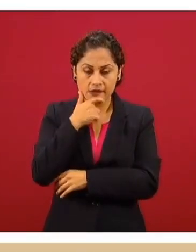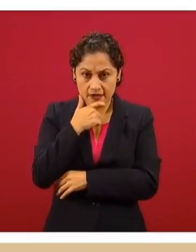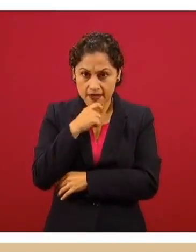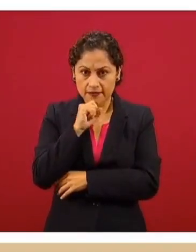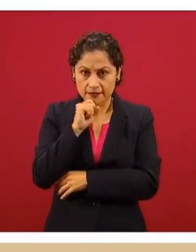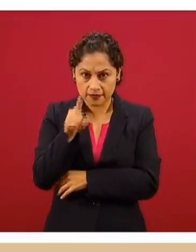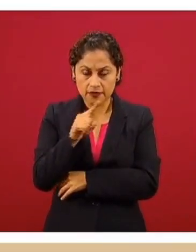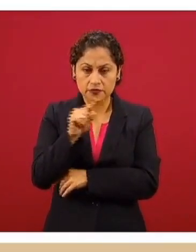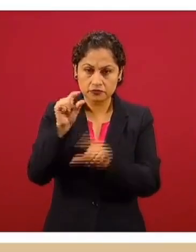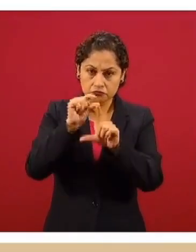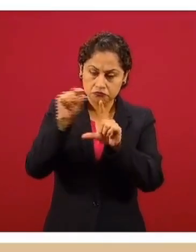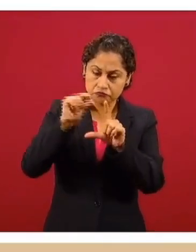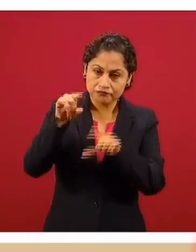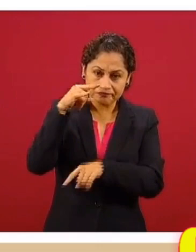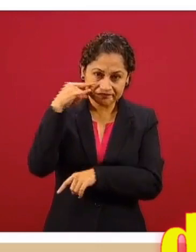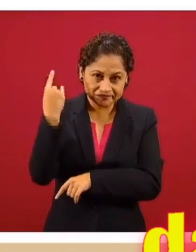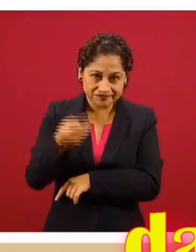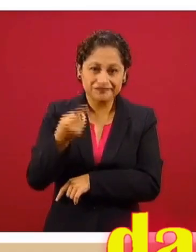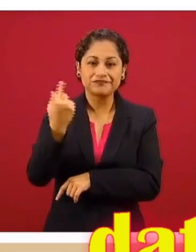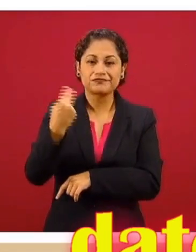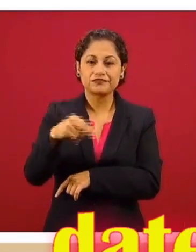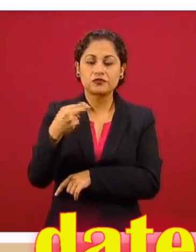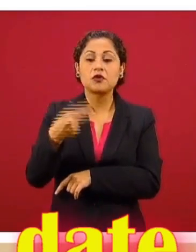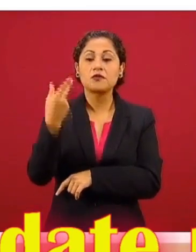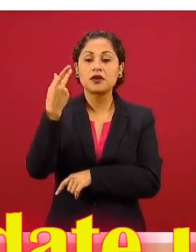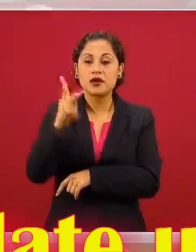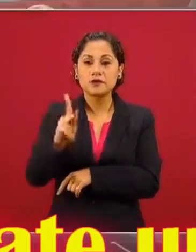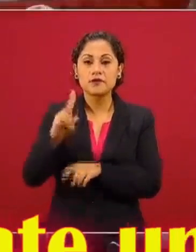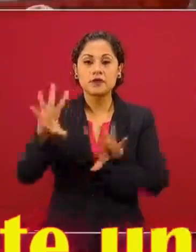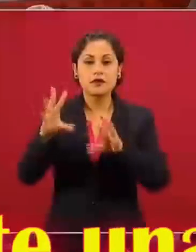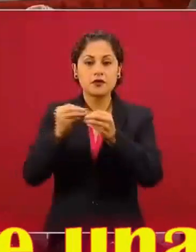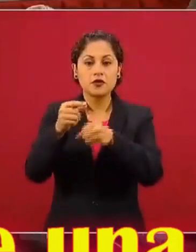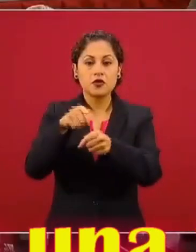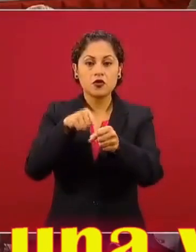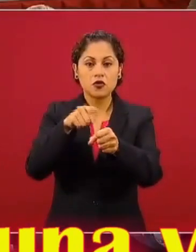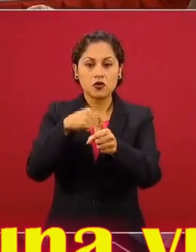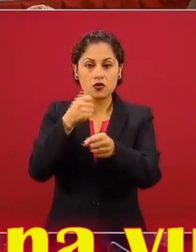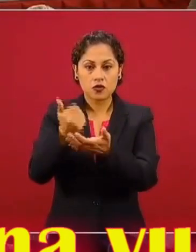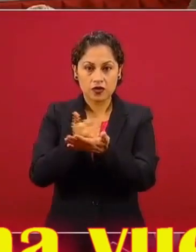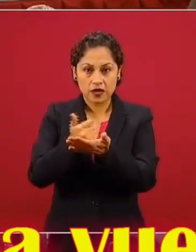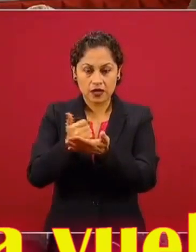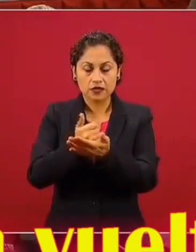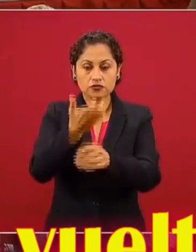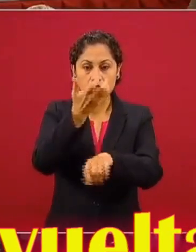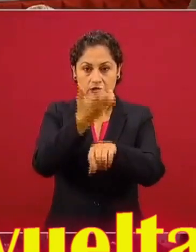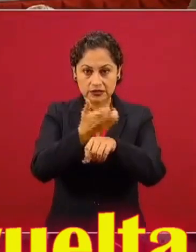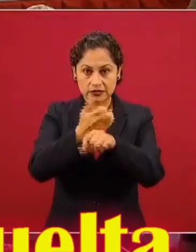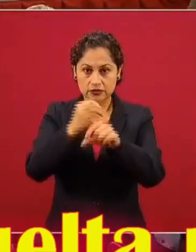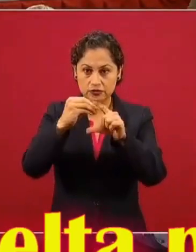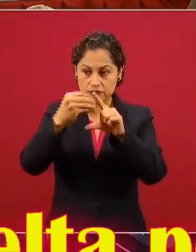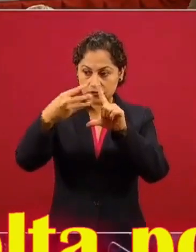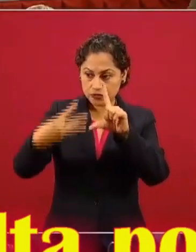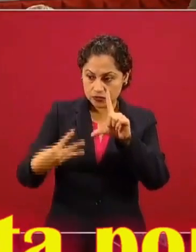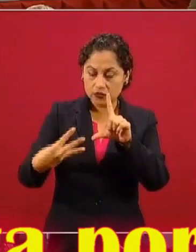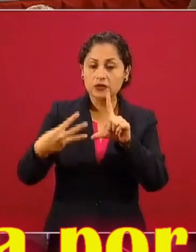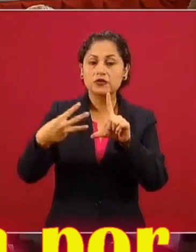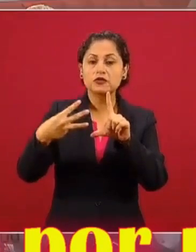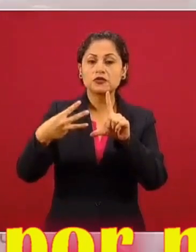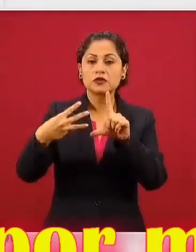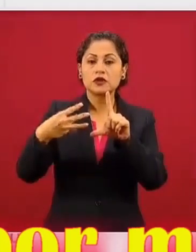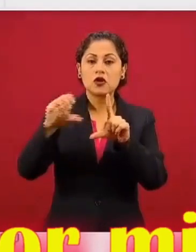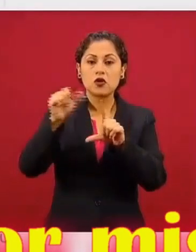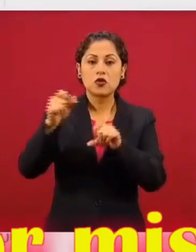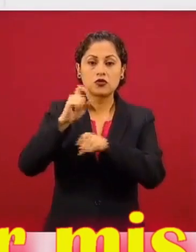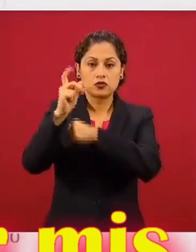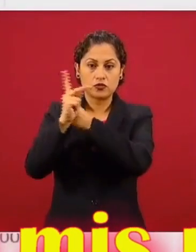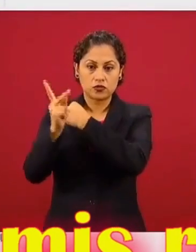de letras, son el conglomerado azul que está inmediatamente debajo de Estados Unidos, son los países europeos que han tenido la mayor